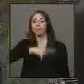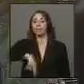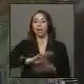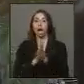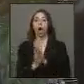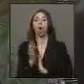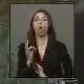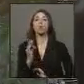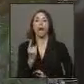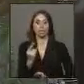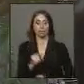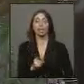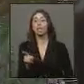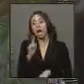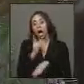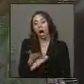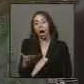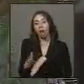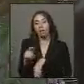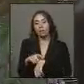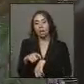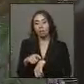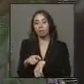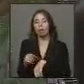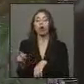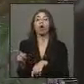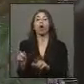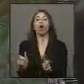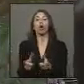año. Le quedan todavía algún tiempo al